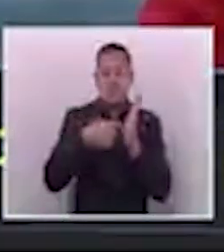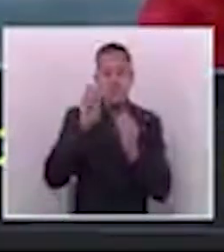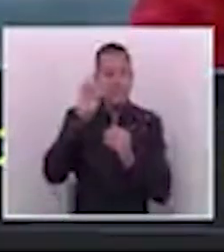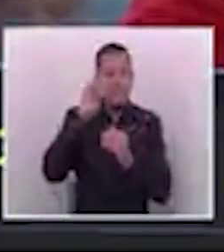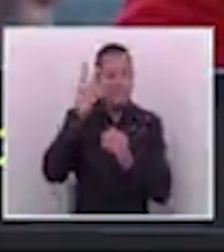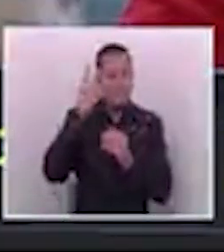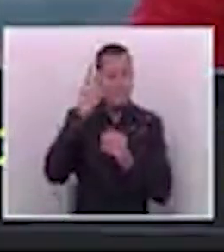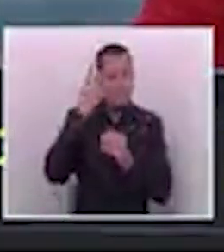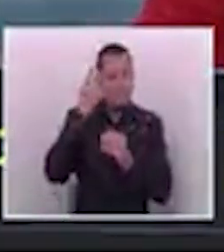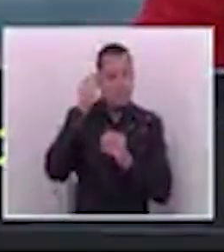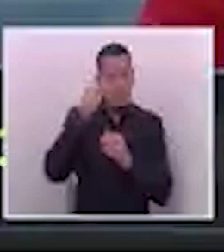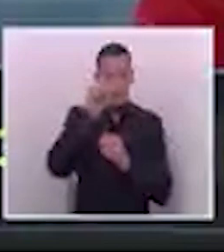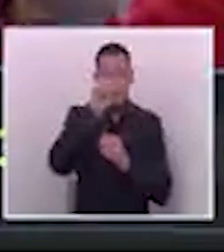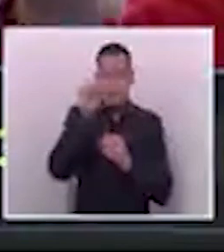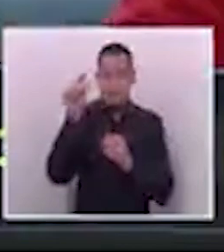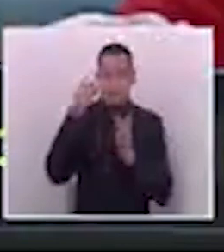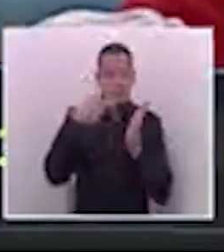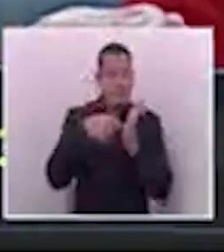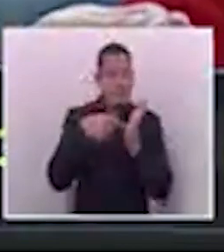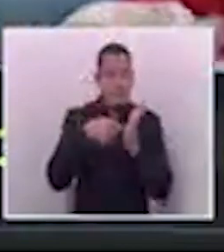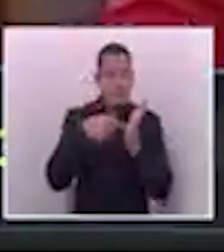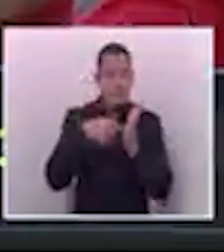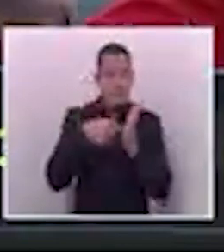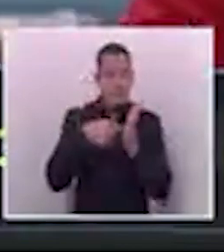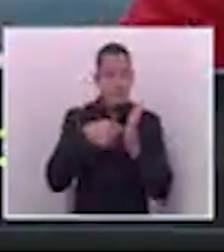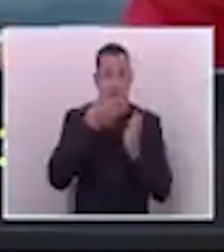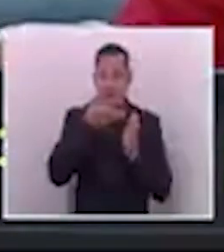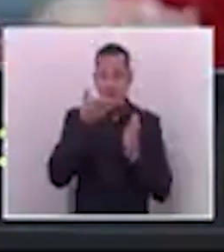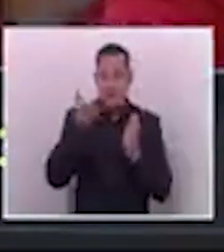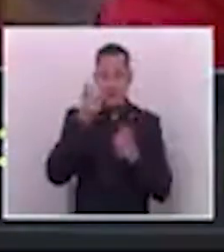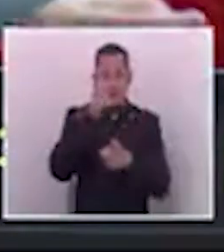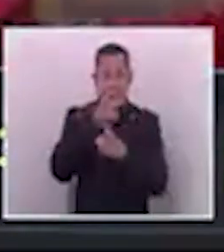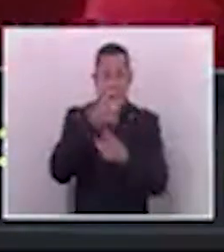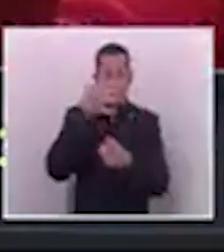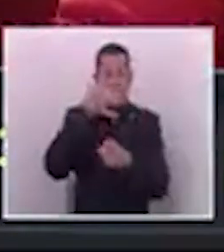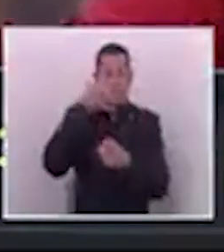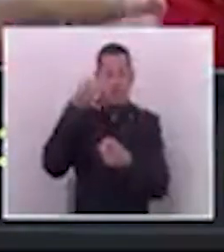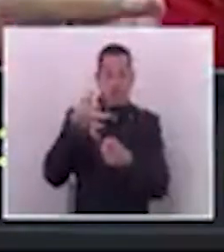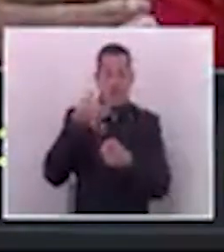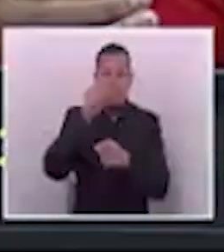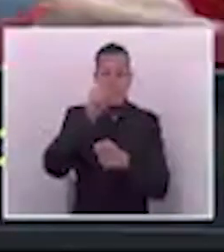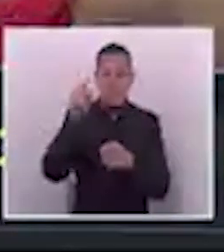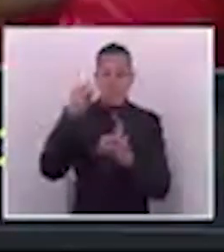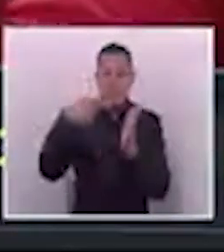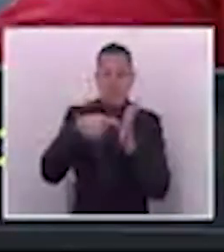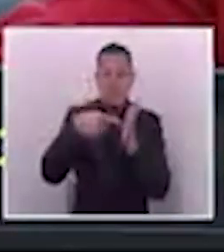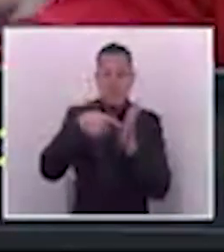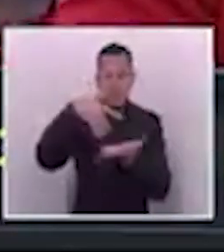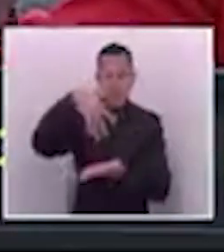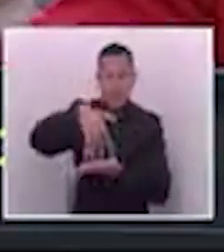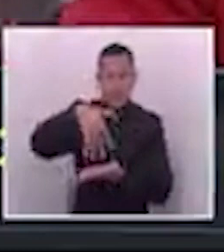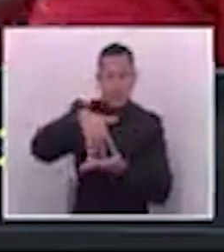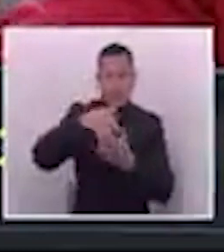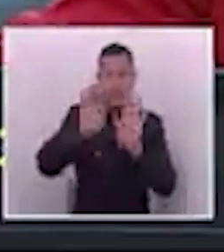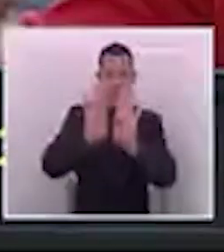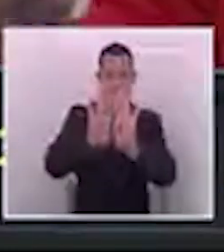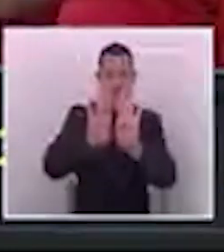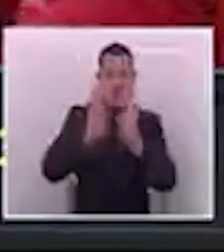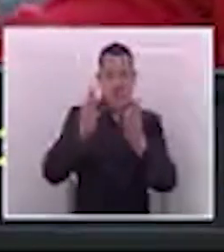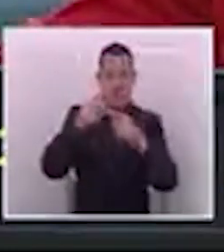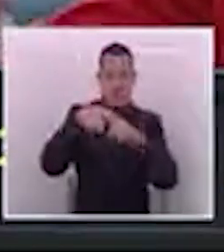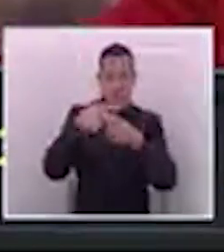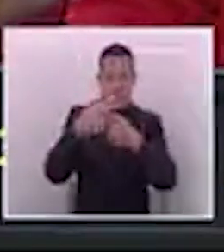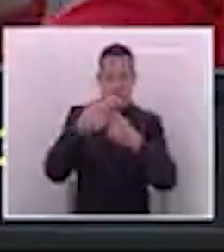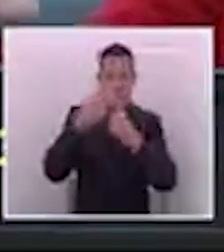así hay que llamarlo las cosas por su nombre deuda pública habilitar otro mecanismo